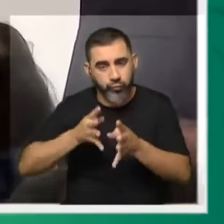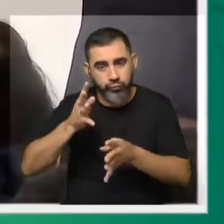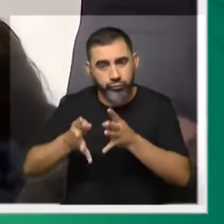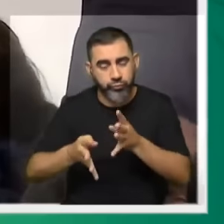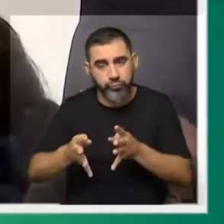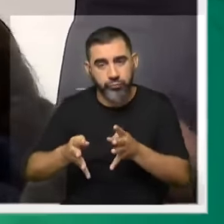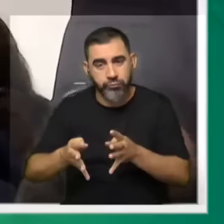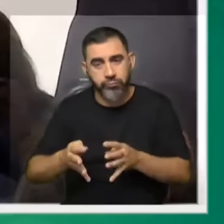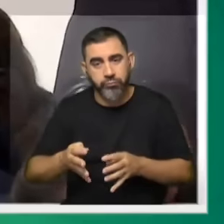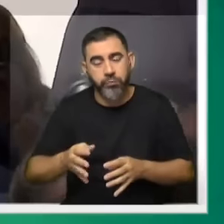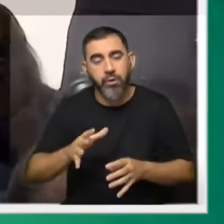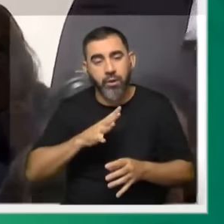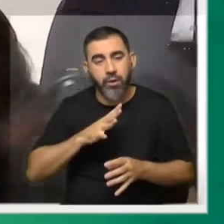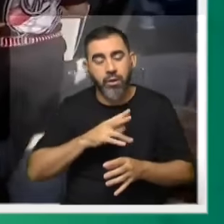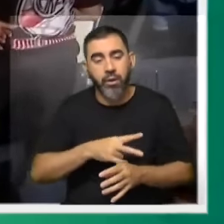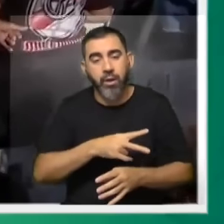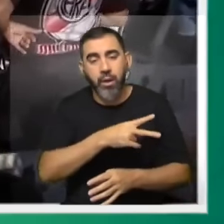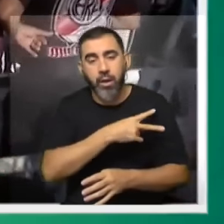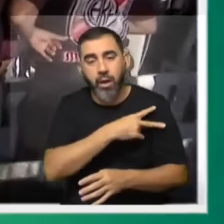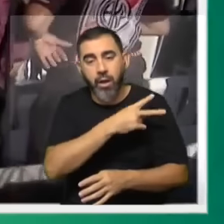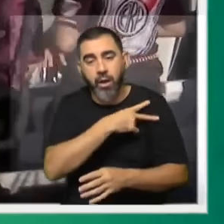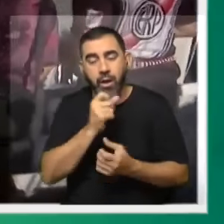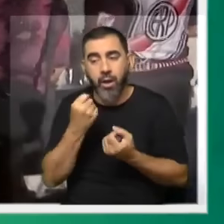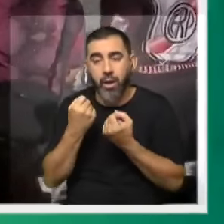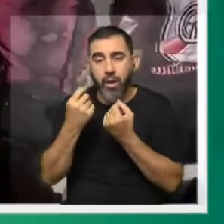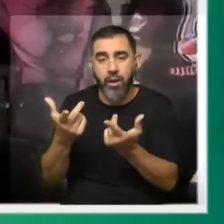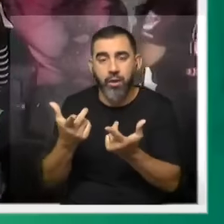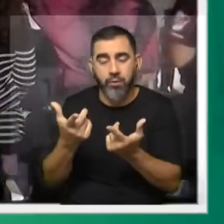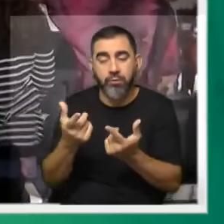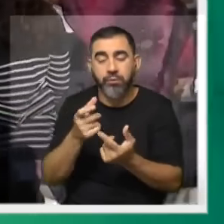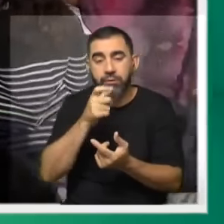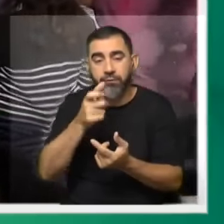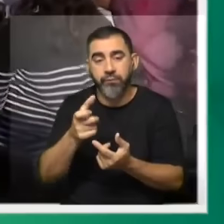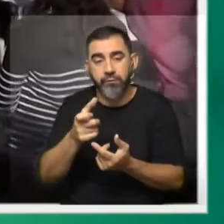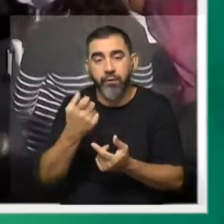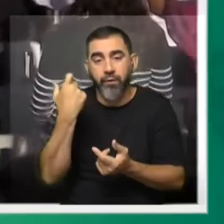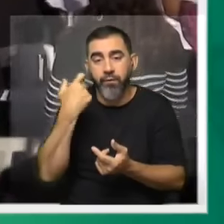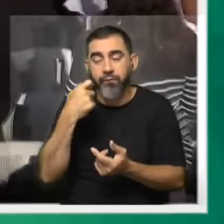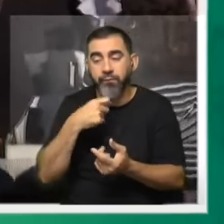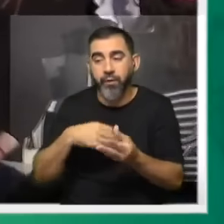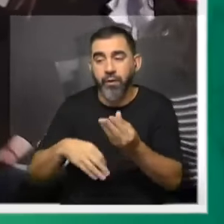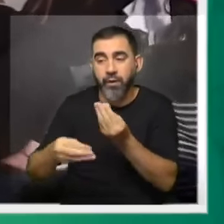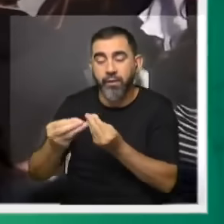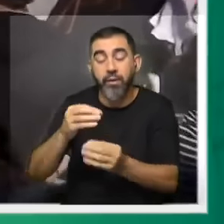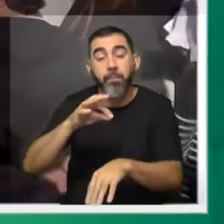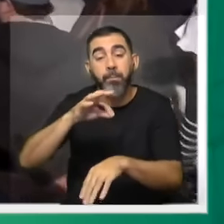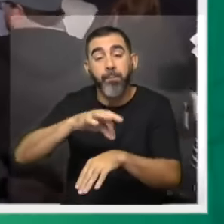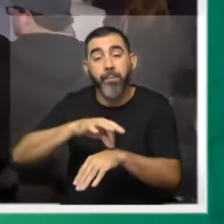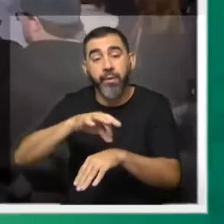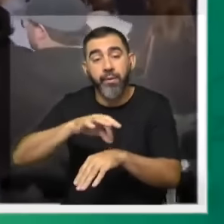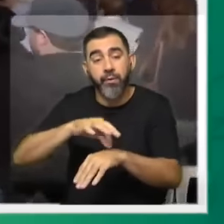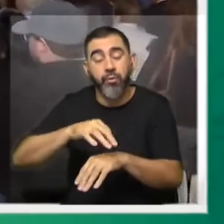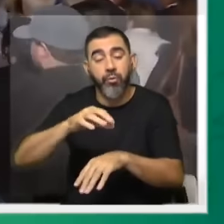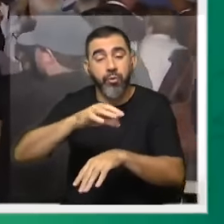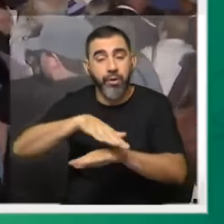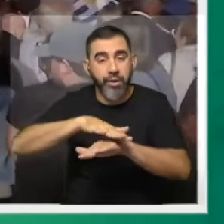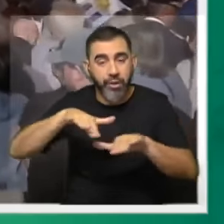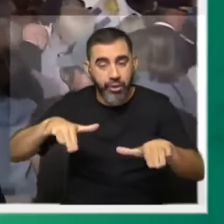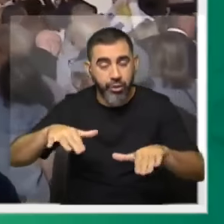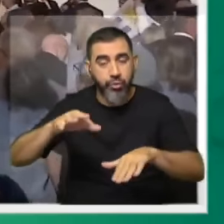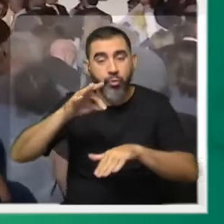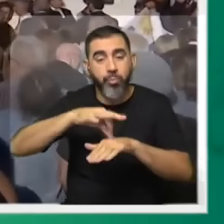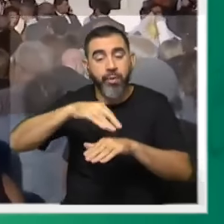nosotros entendemos que hay cargos que están provistos de una manera que van a implicar que haya falta de cobertura asistencial en pediat en medicina